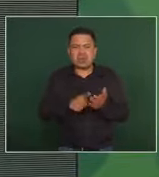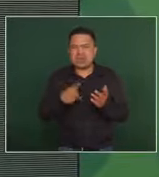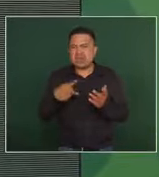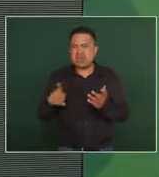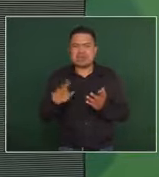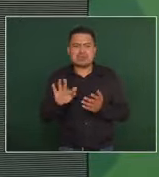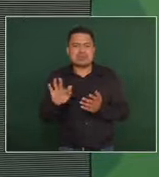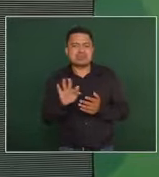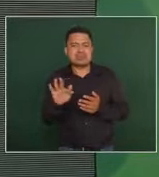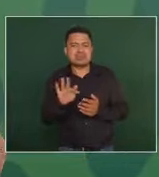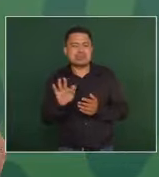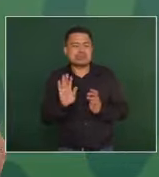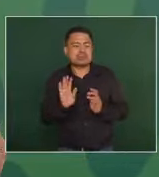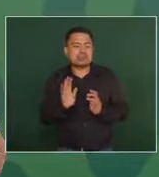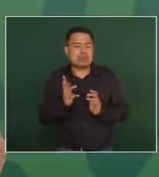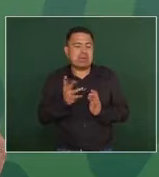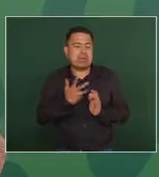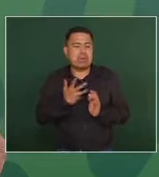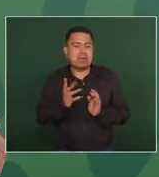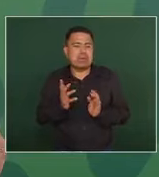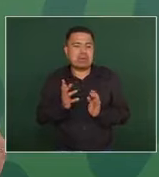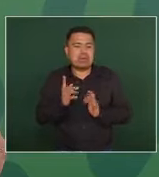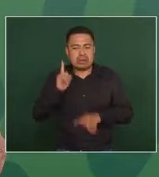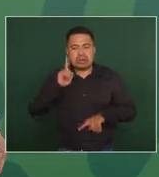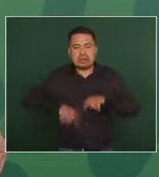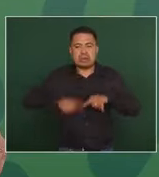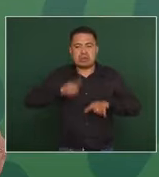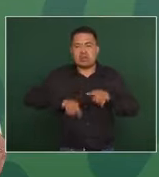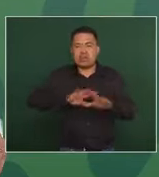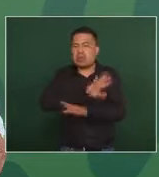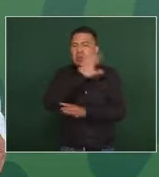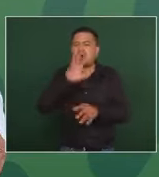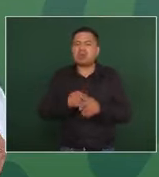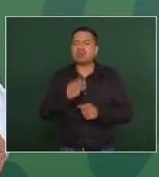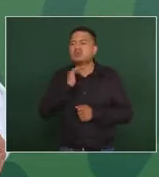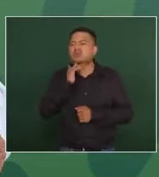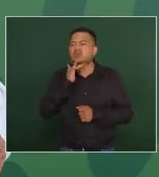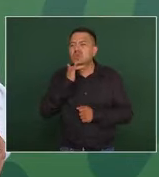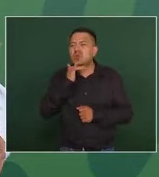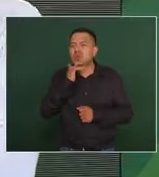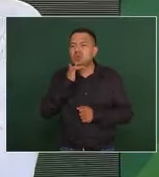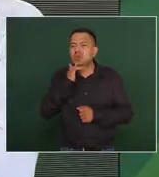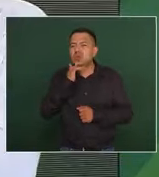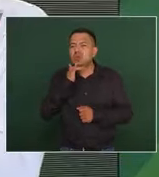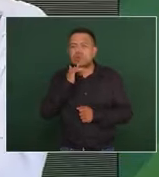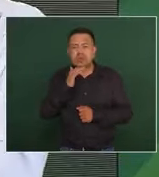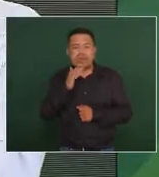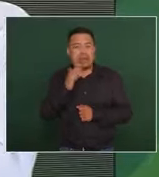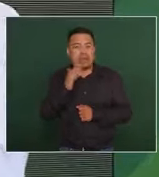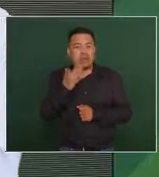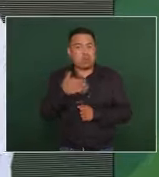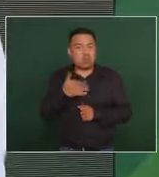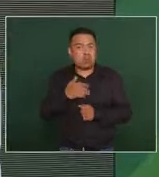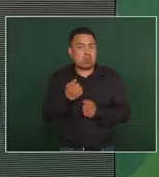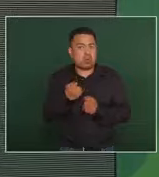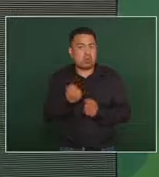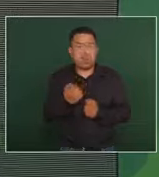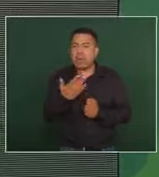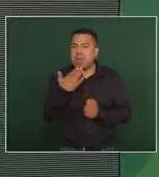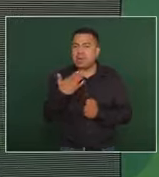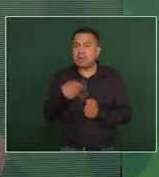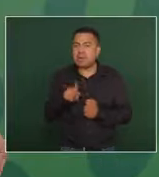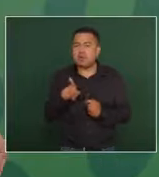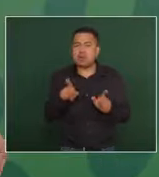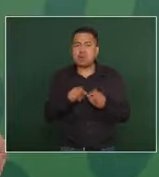que supuestamente quita todo el cochambre, que es buenísimo, ¿no?, pero es